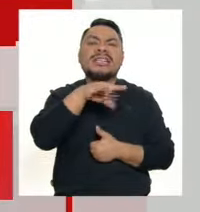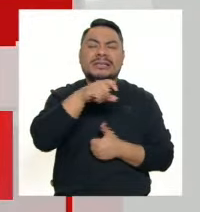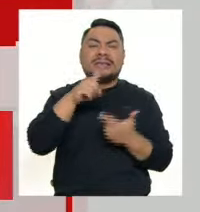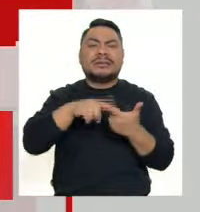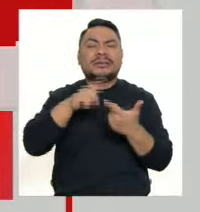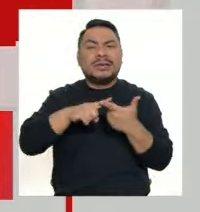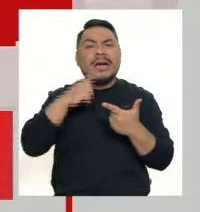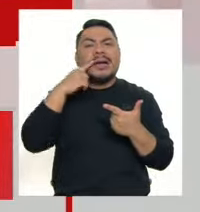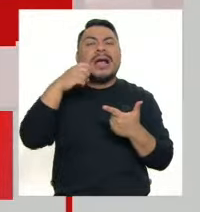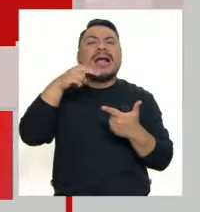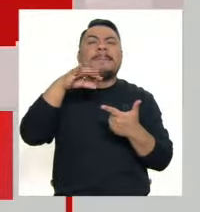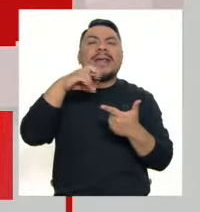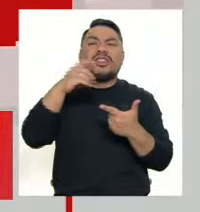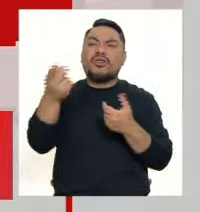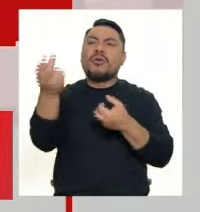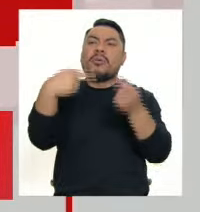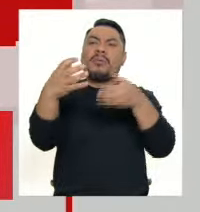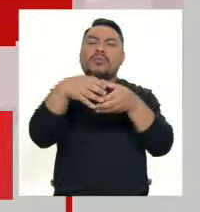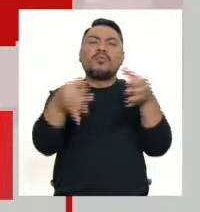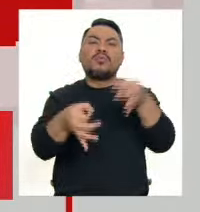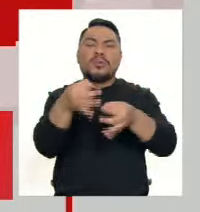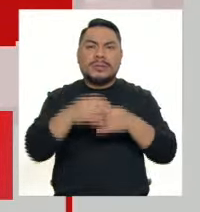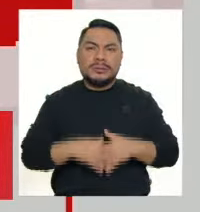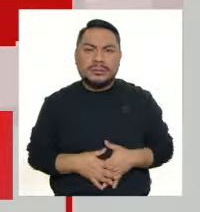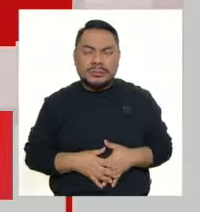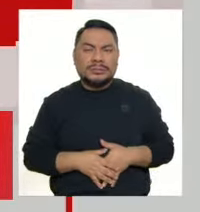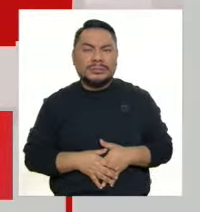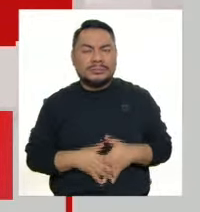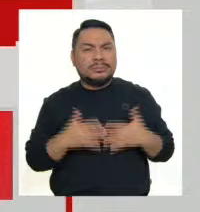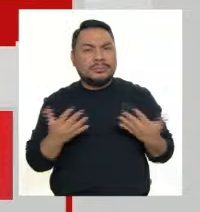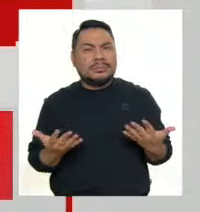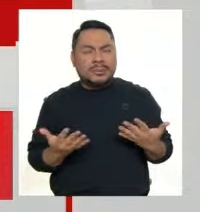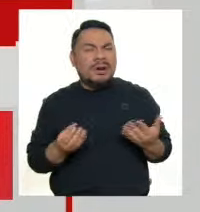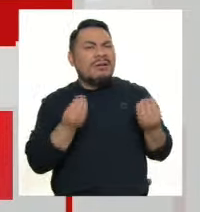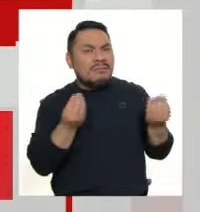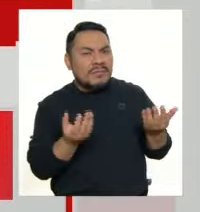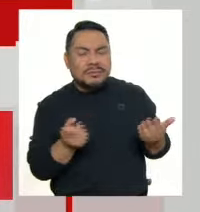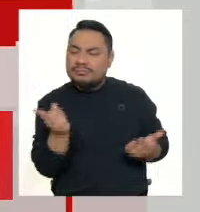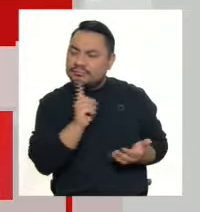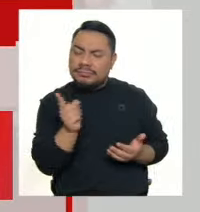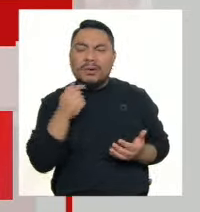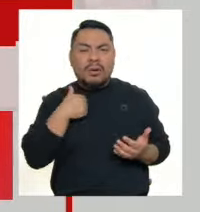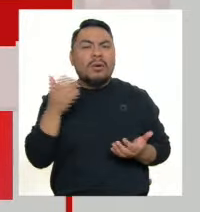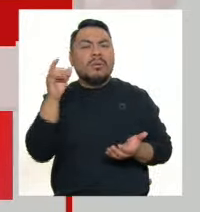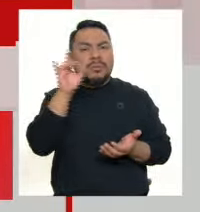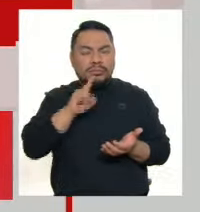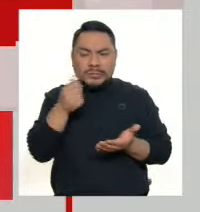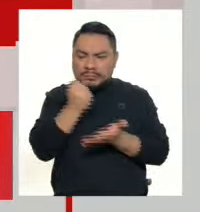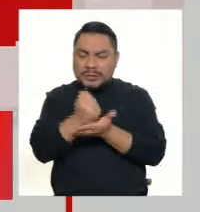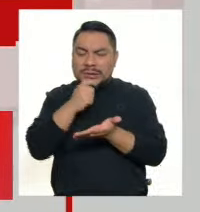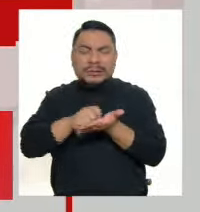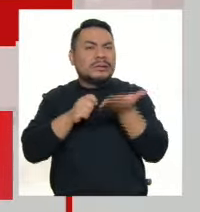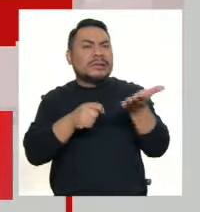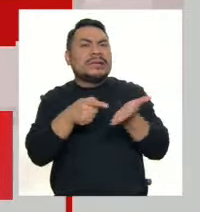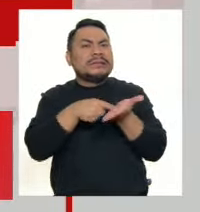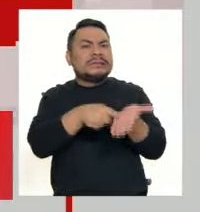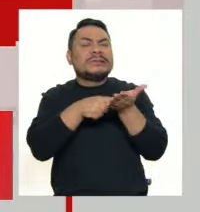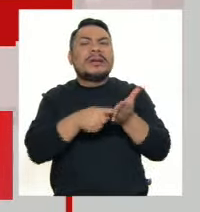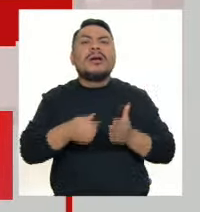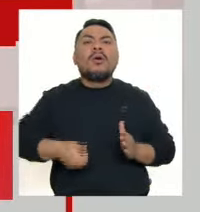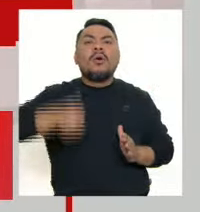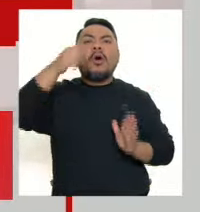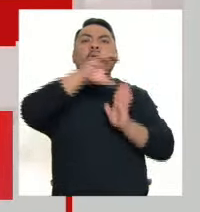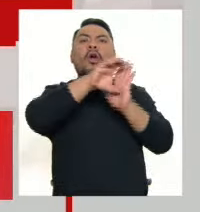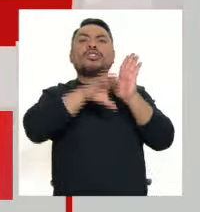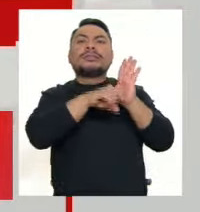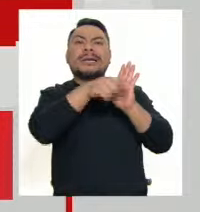de Justicia. Pero no solo ello, sino que utilizaremos todos los recursos permitidos y exigiremos que el Tribunal Constitucional